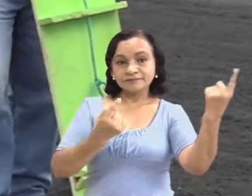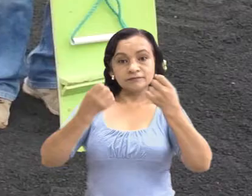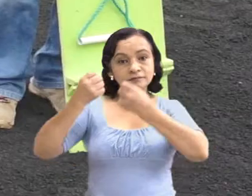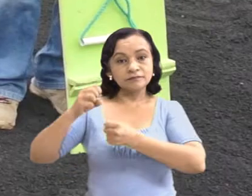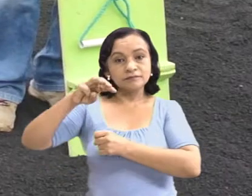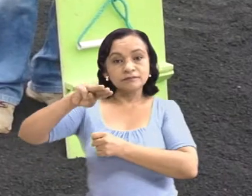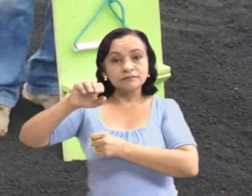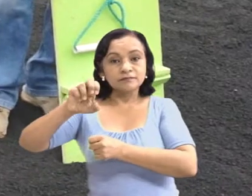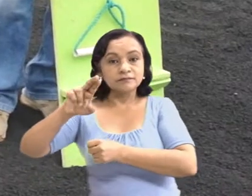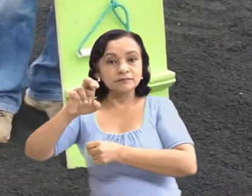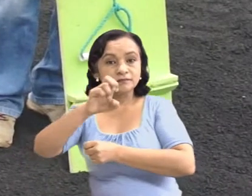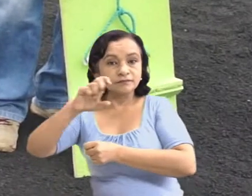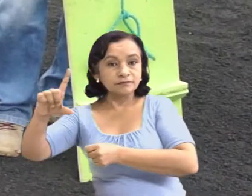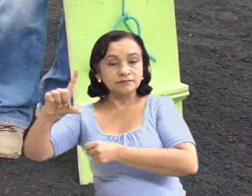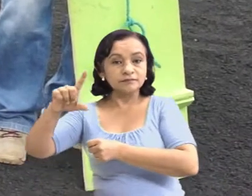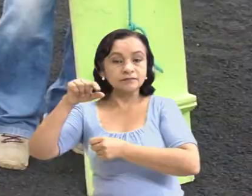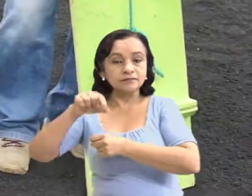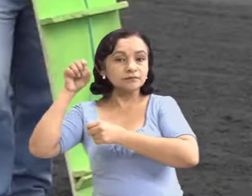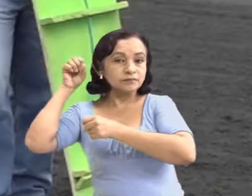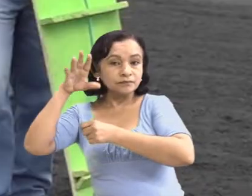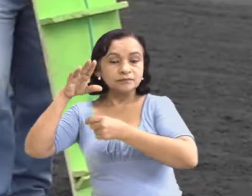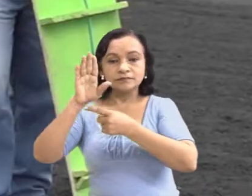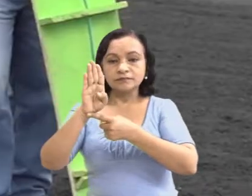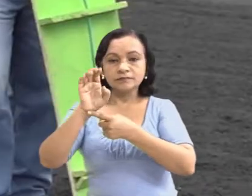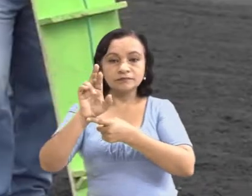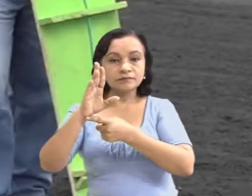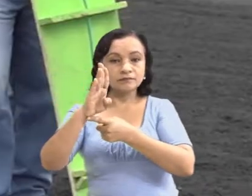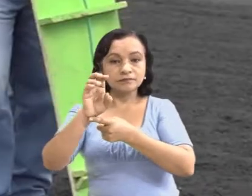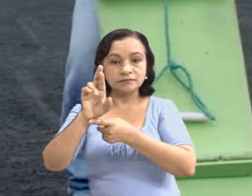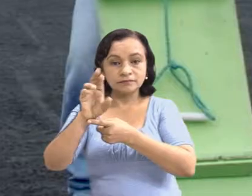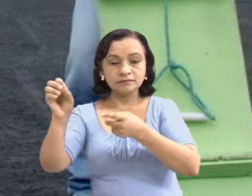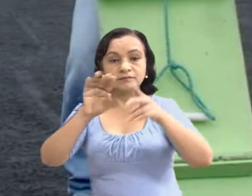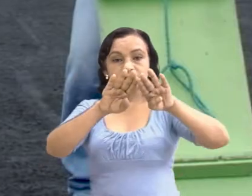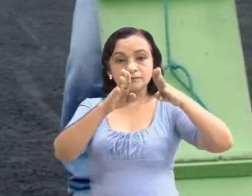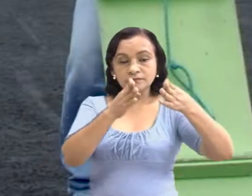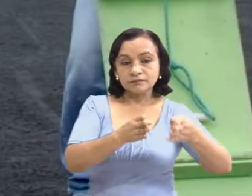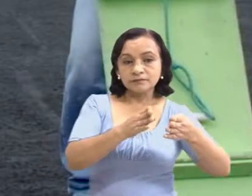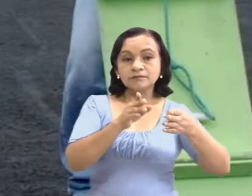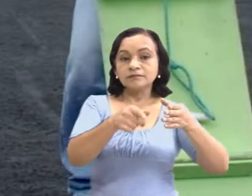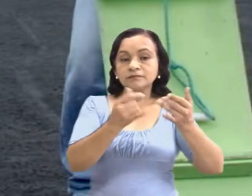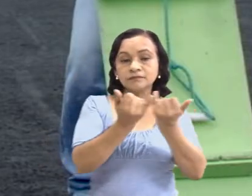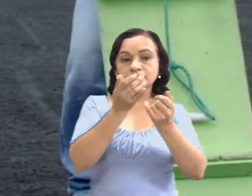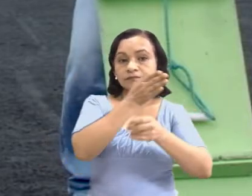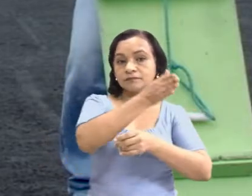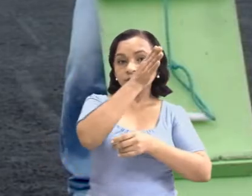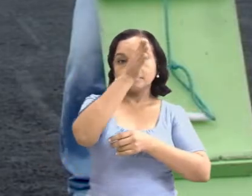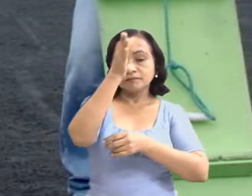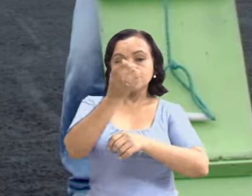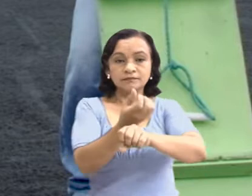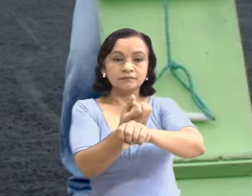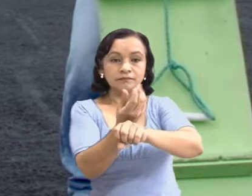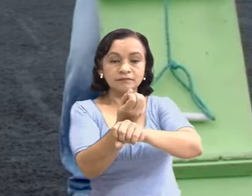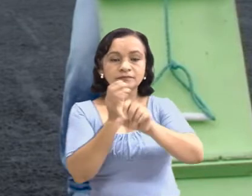el compañero Manuel Telles, propietario de la tour operadora Bárbaro, y la compañera Margarita Hernández, técnica de gestión de riesgo